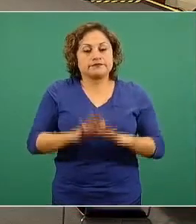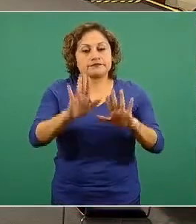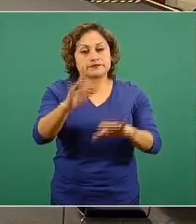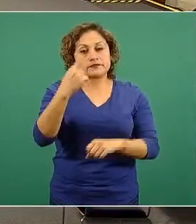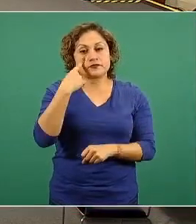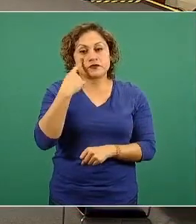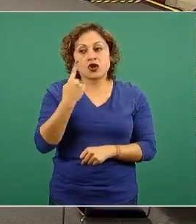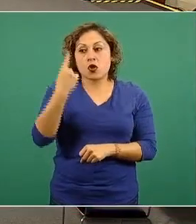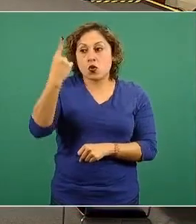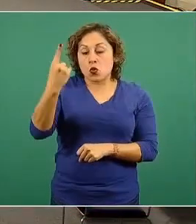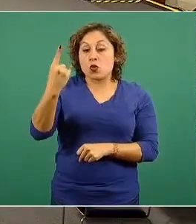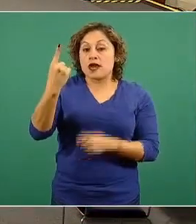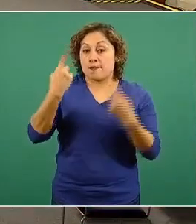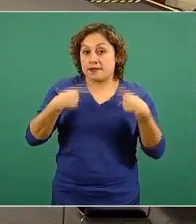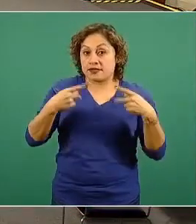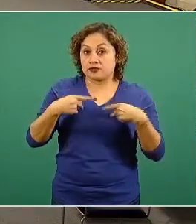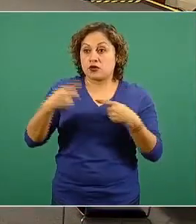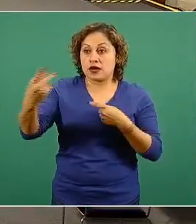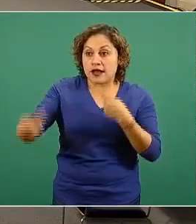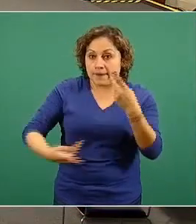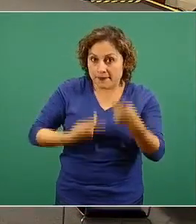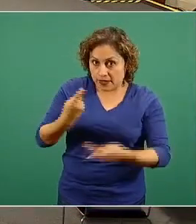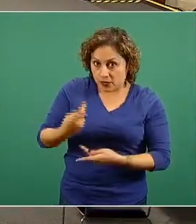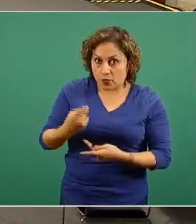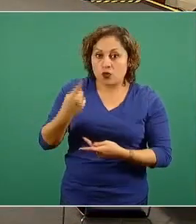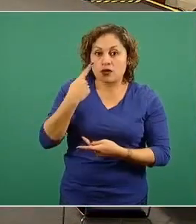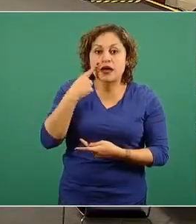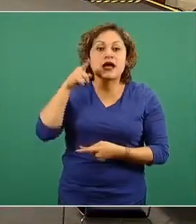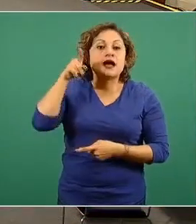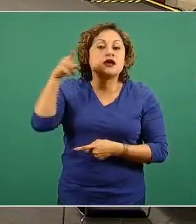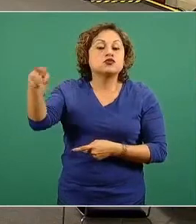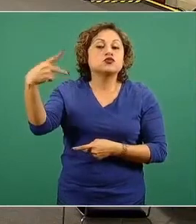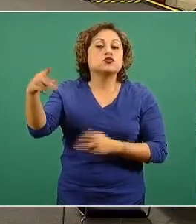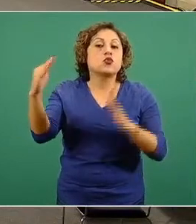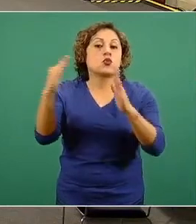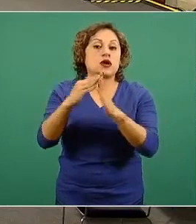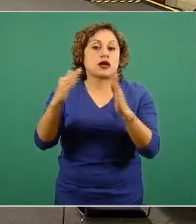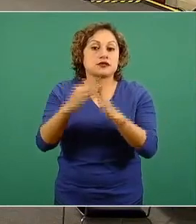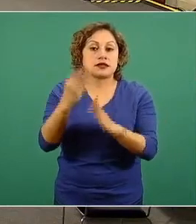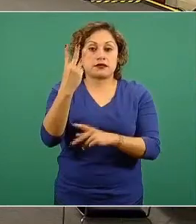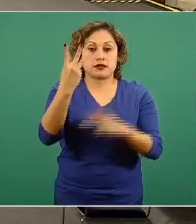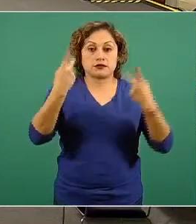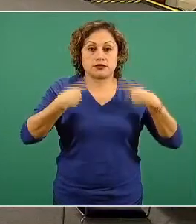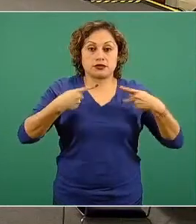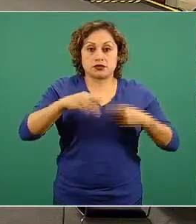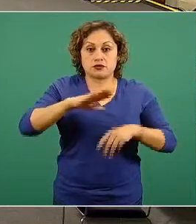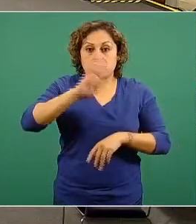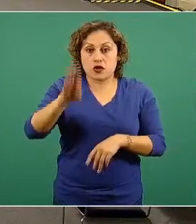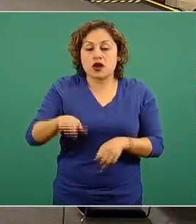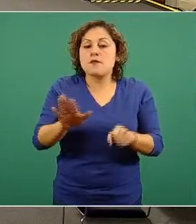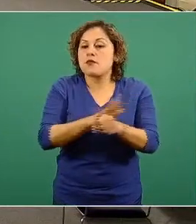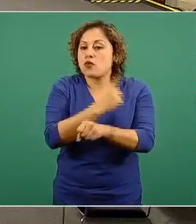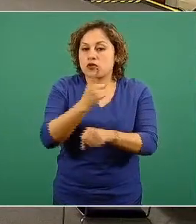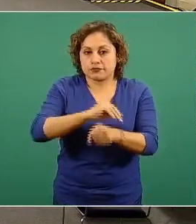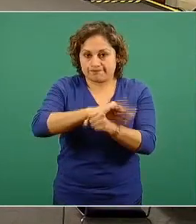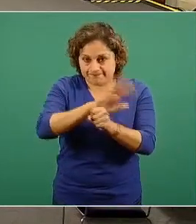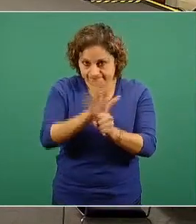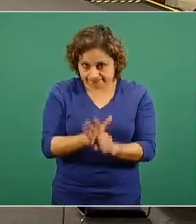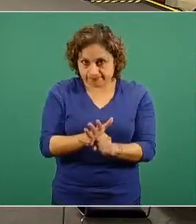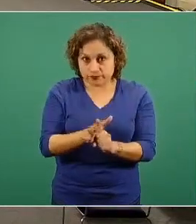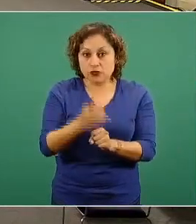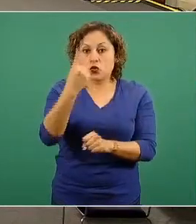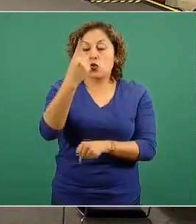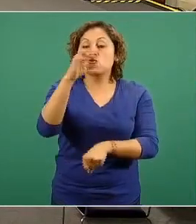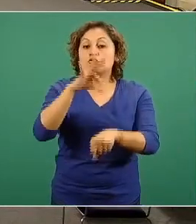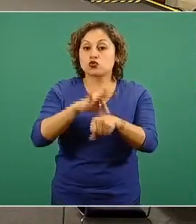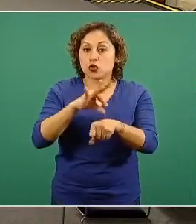nos escribió una duda. Nos dice que en su casa murieron 3 personas a causa del COVID y un médico les pidió que tiraran